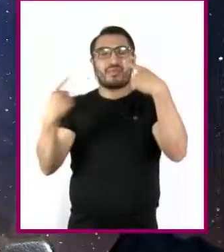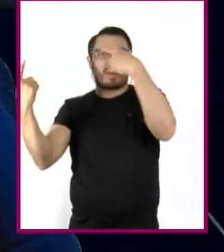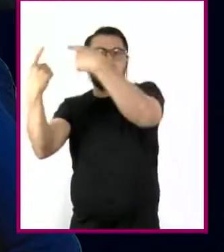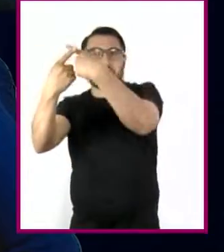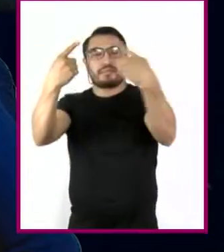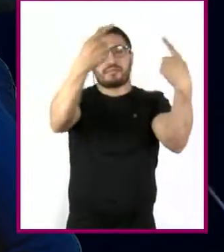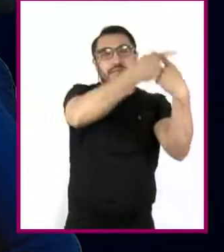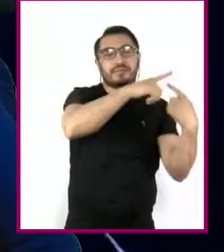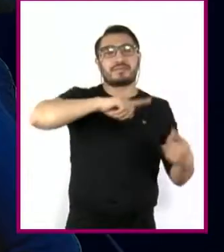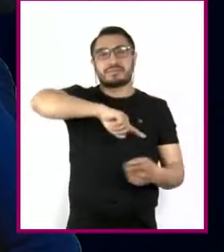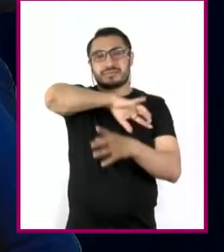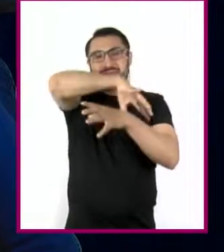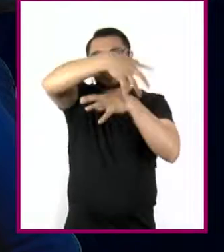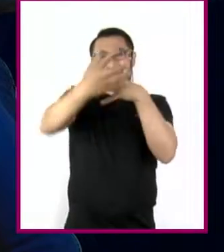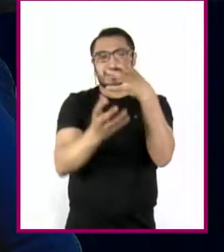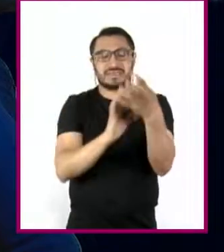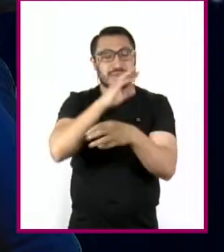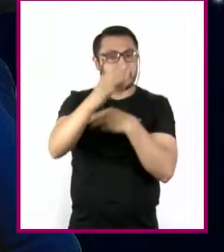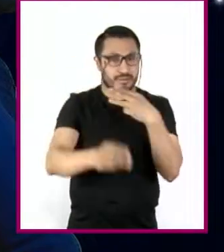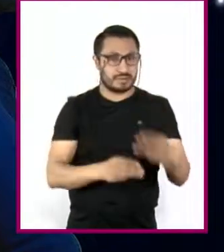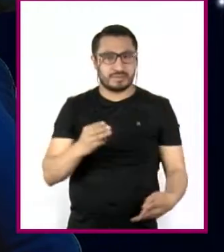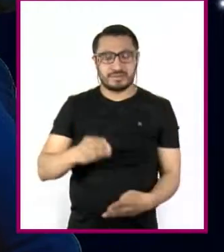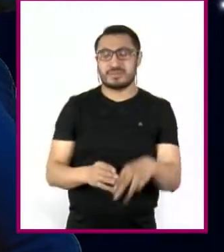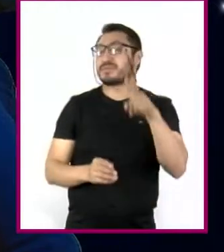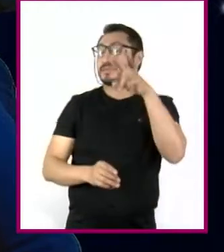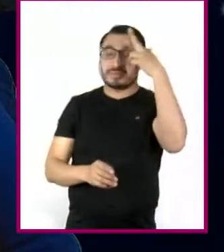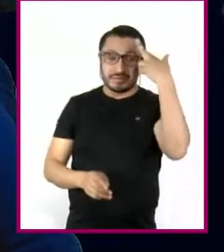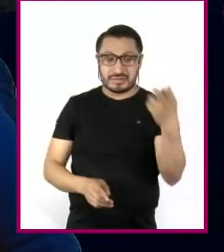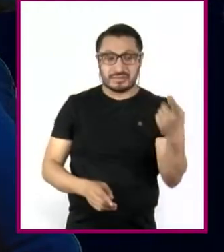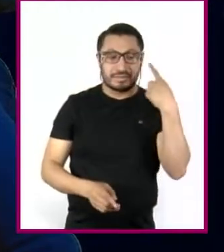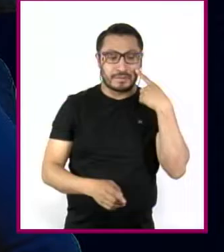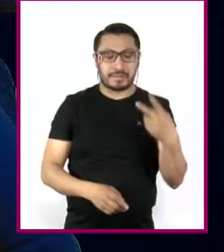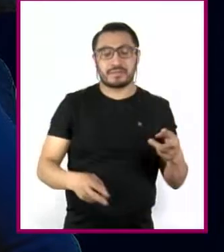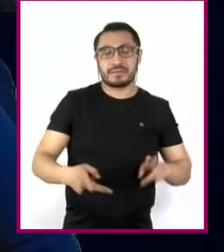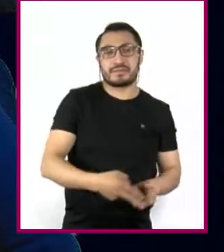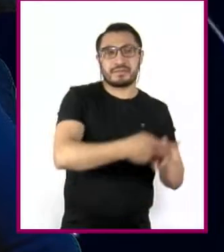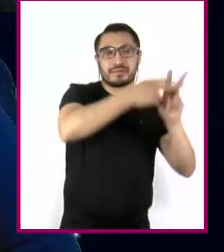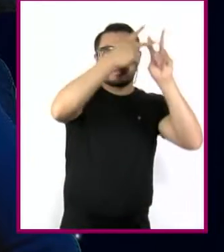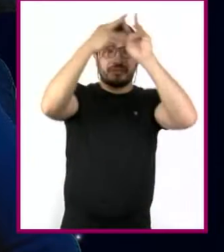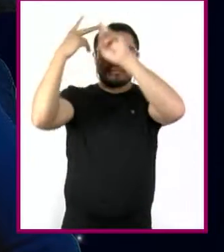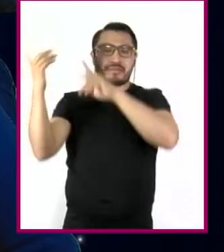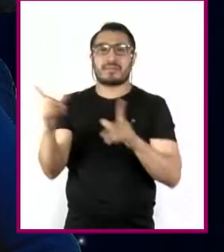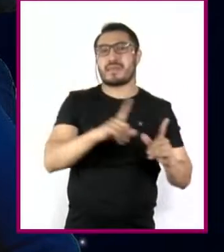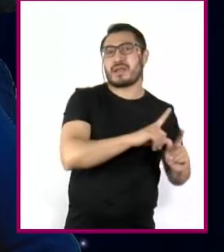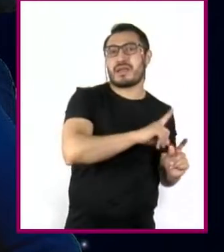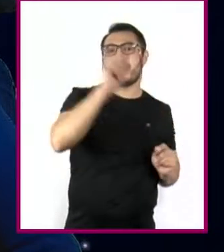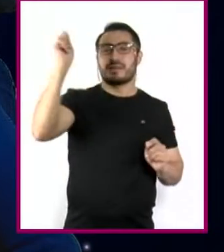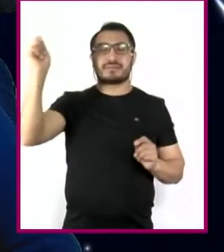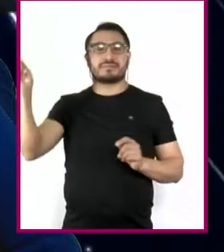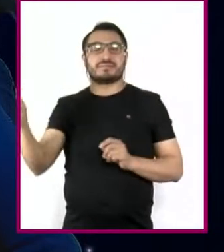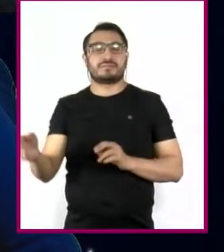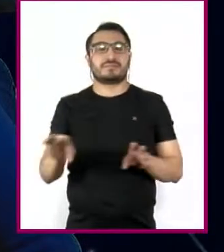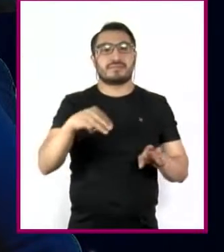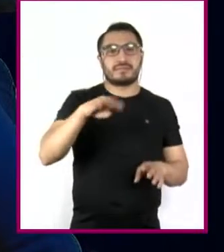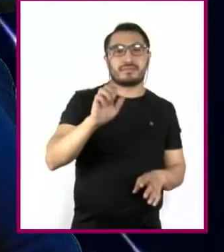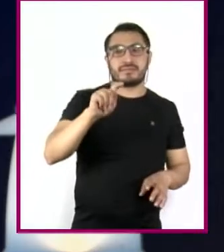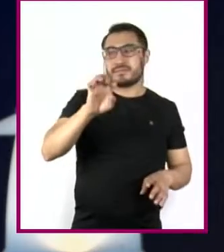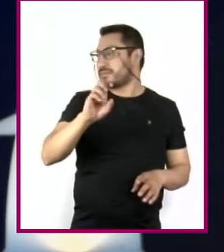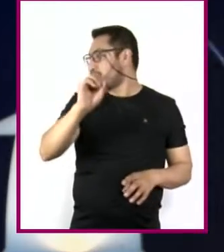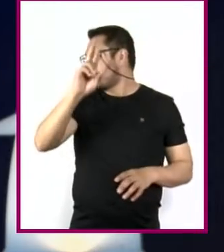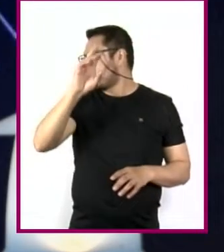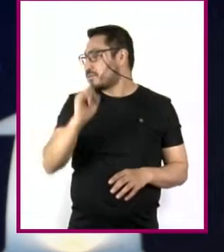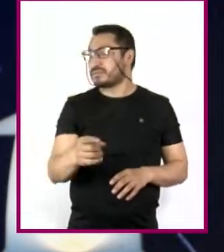nuestro planeta. Tienes razón. Fíjate, las estrellas fugaces son meteoros que cuando entran en la atmósfera se